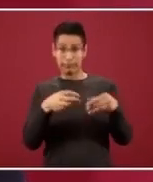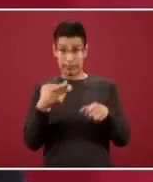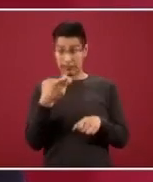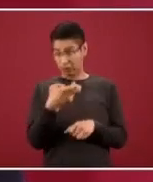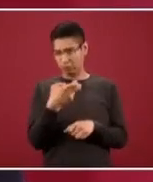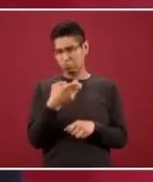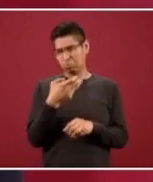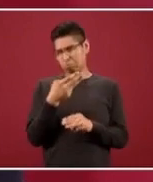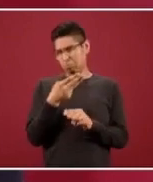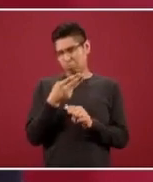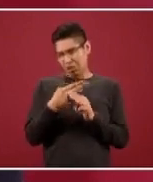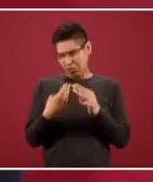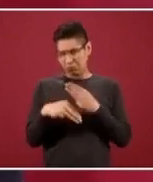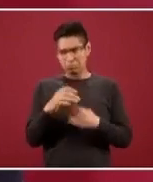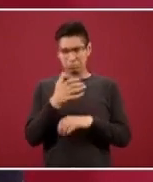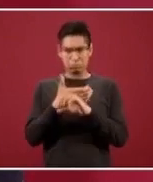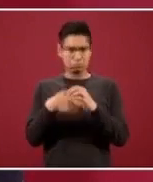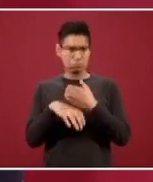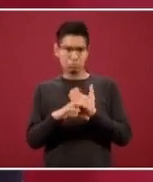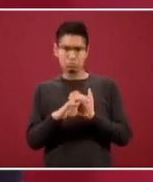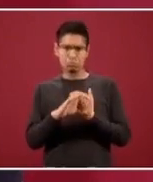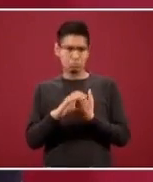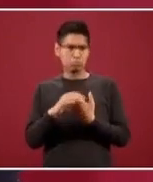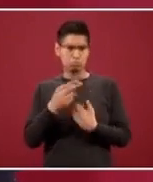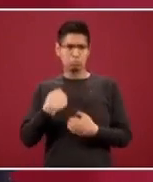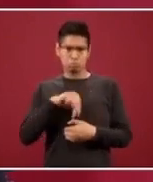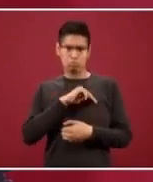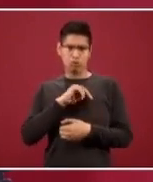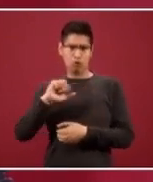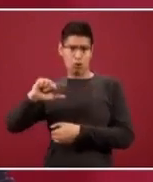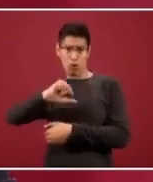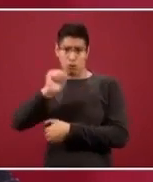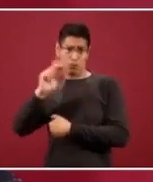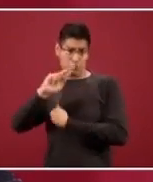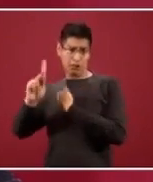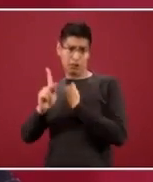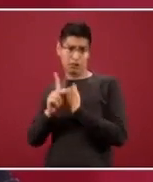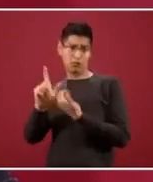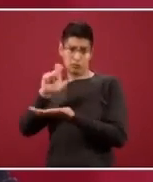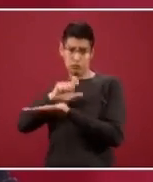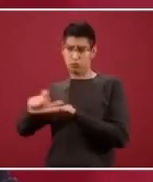podrán ser importados cuando se requiera.